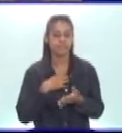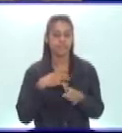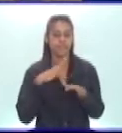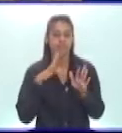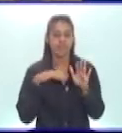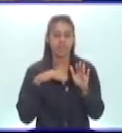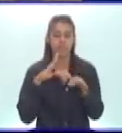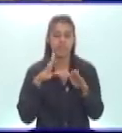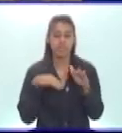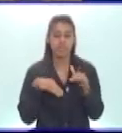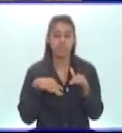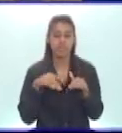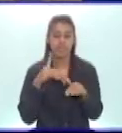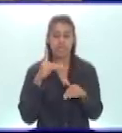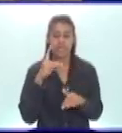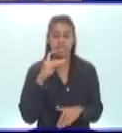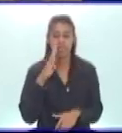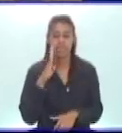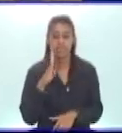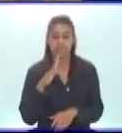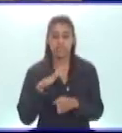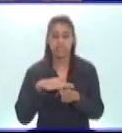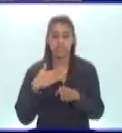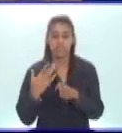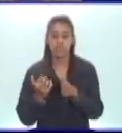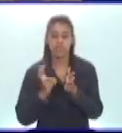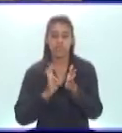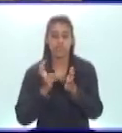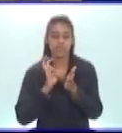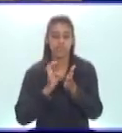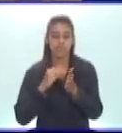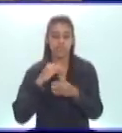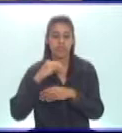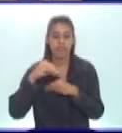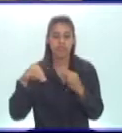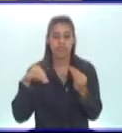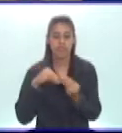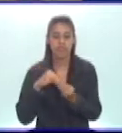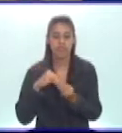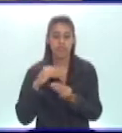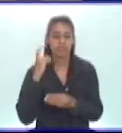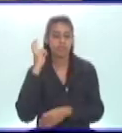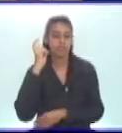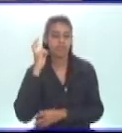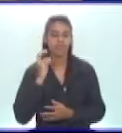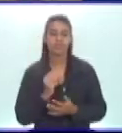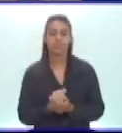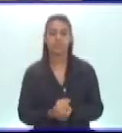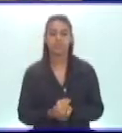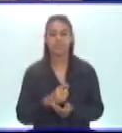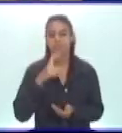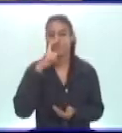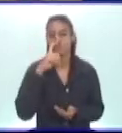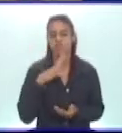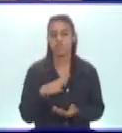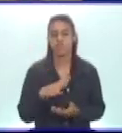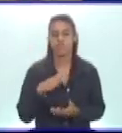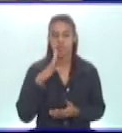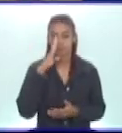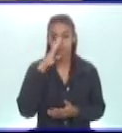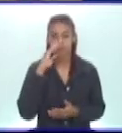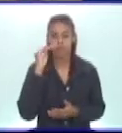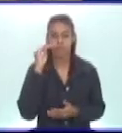decibeles y las frecuencias en que se producen diferentes sonidos. Si tenemos en cuenta un niño que tiene una